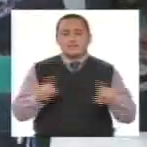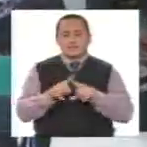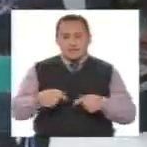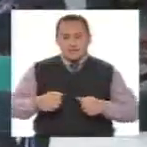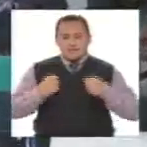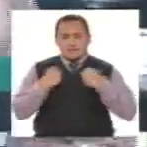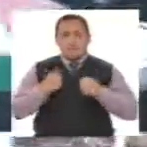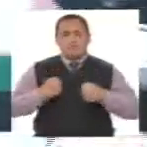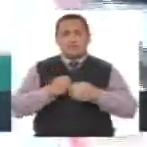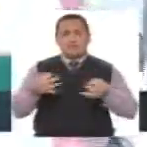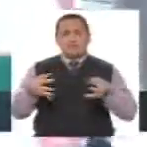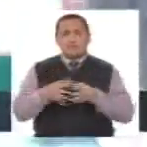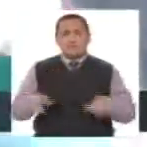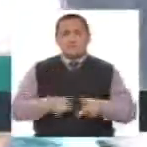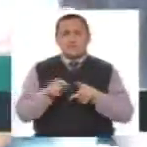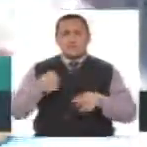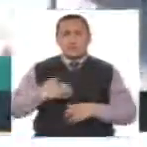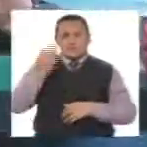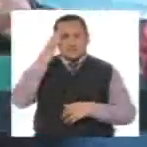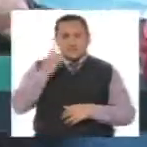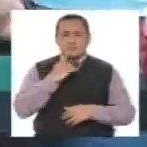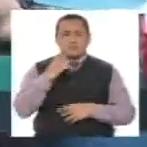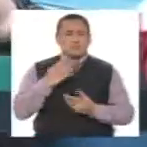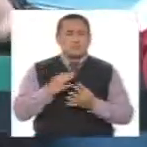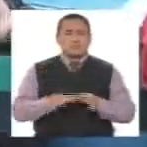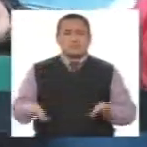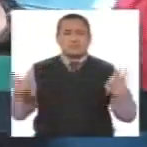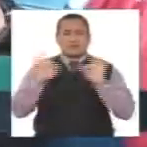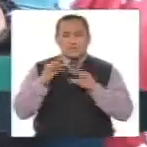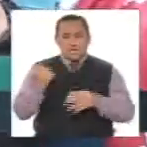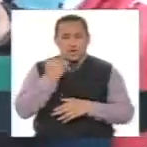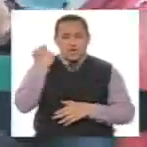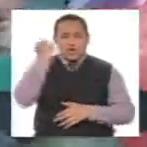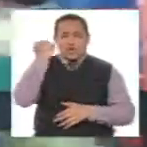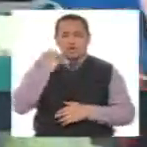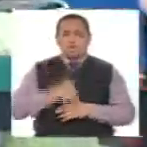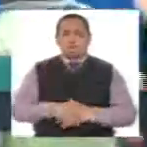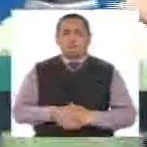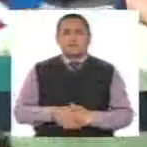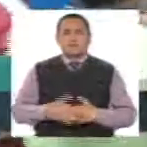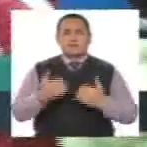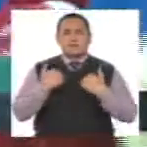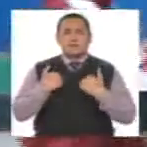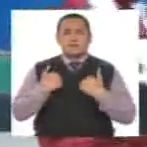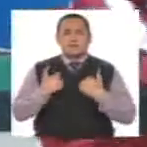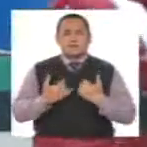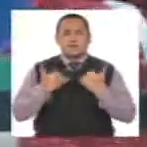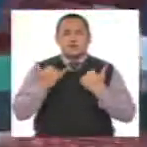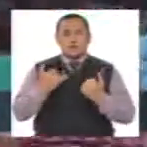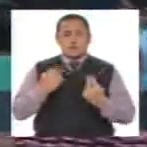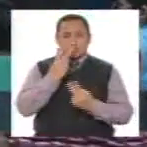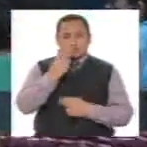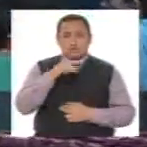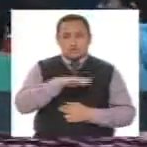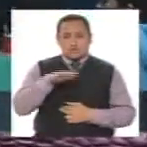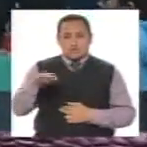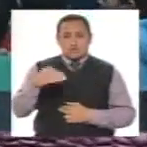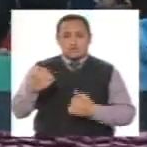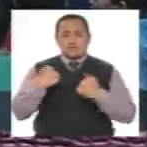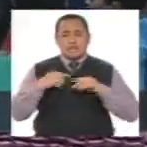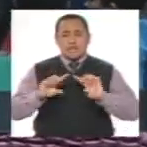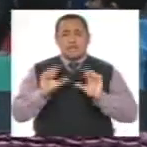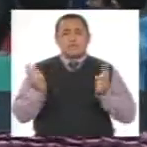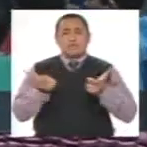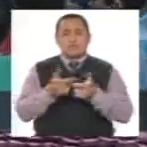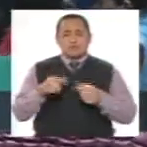se suman todos y es que saben que es la única forma de lograrlo tenemos dos o dos niños que forman parte de la comisión